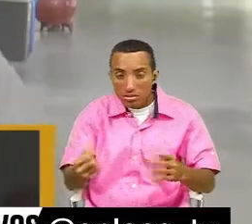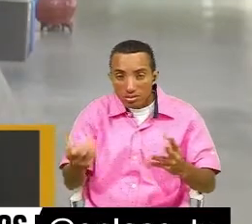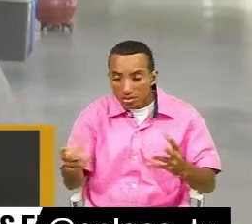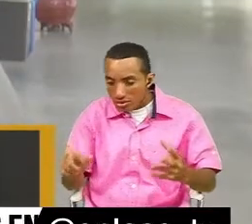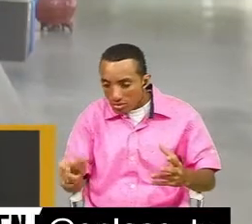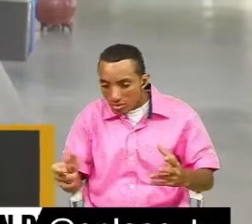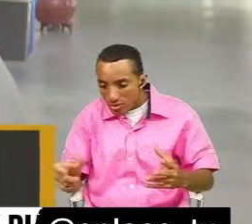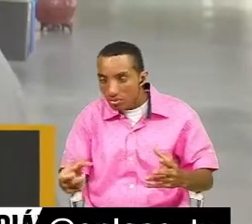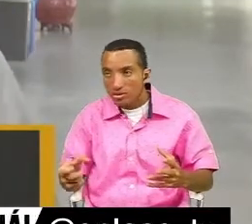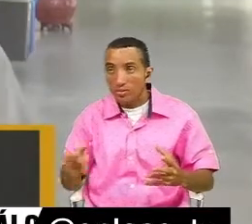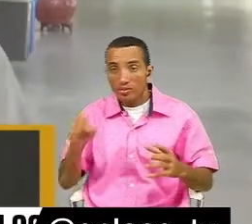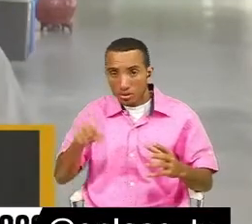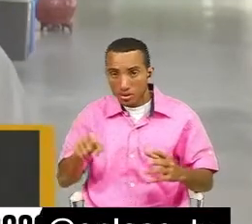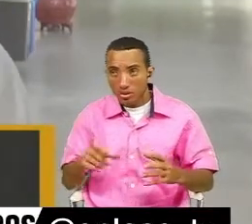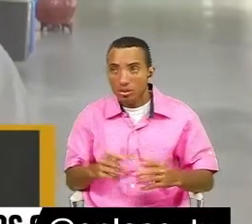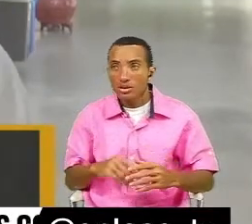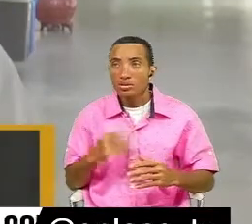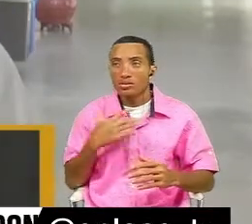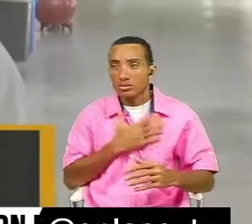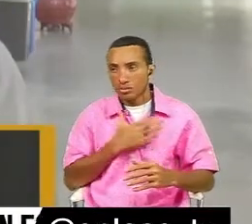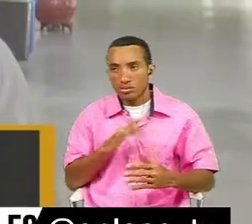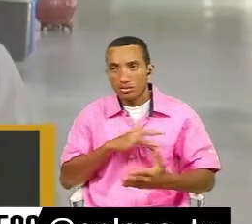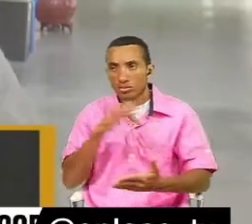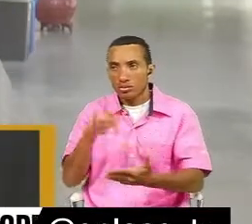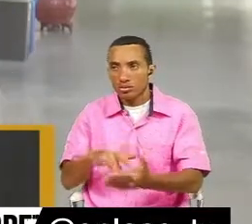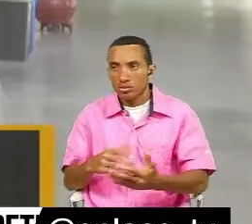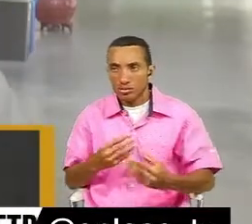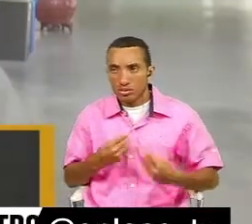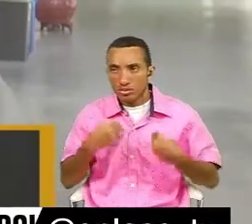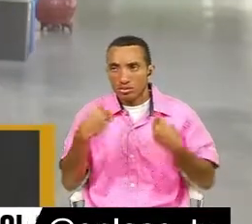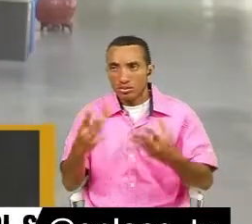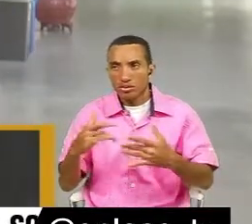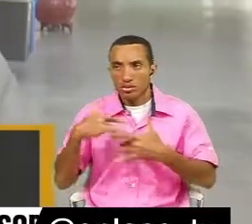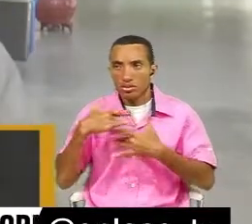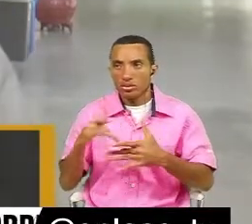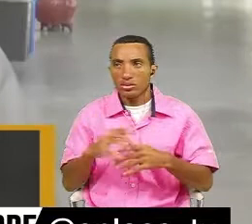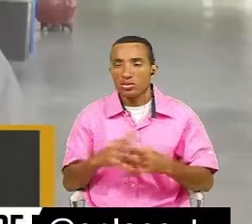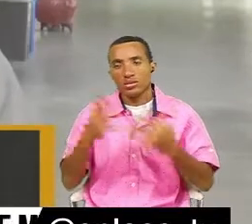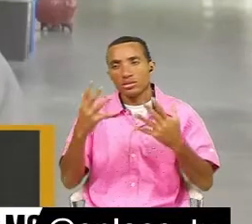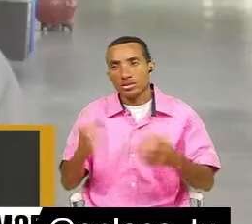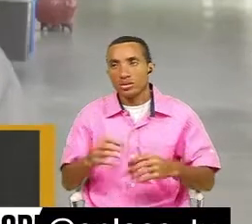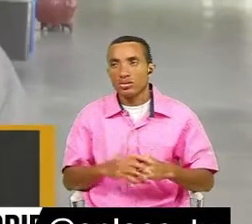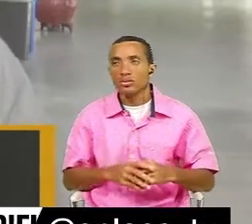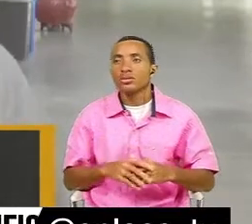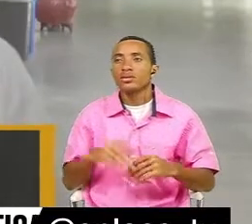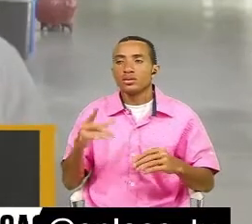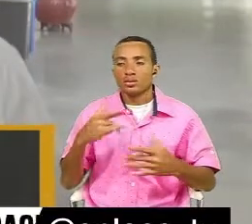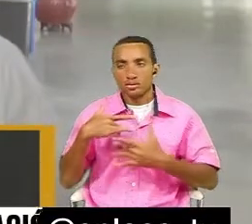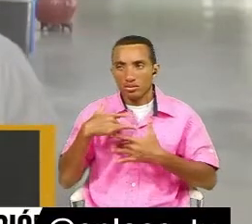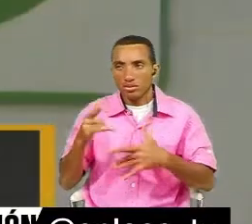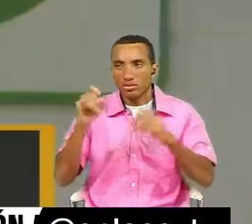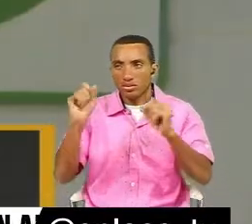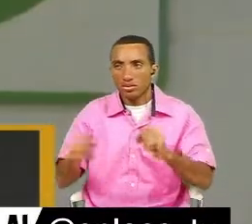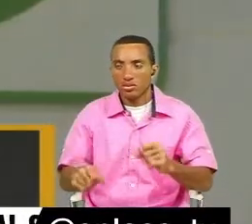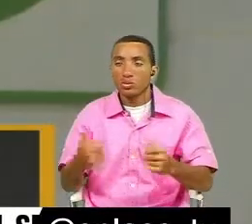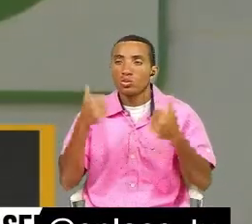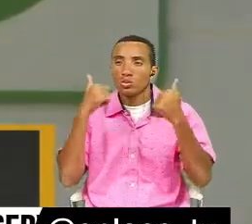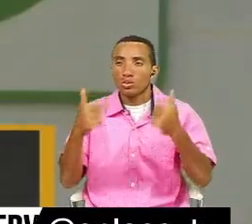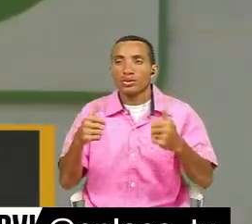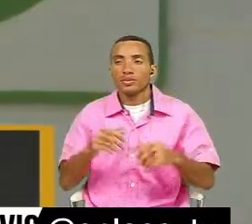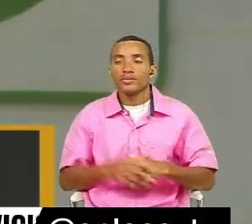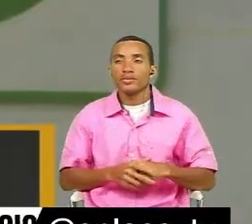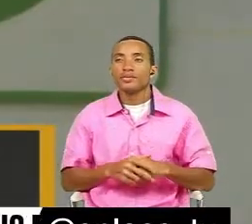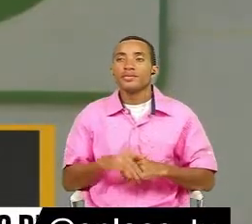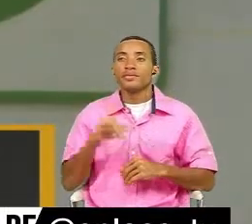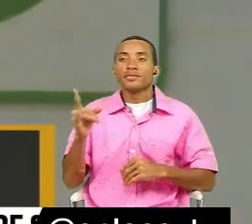editar, vengan acá y nosotros los donamos. No queremos chatarrizar las cosas, sino darlas en donación porque están en buen estado. La coordinación de